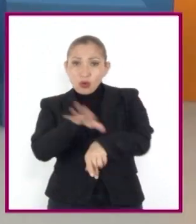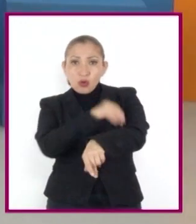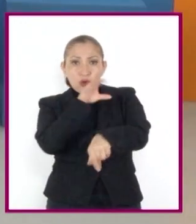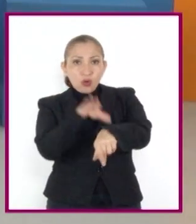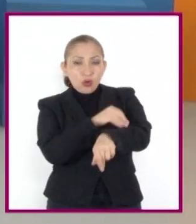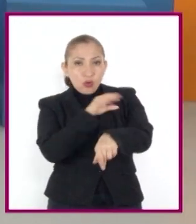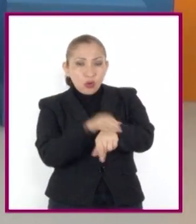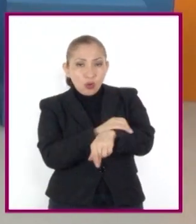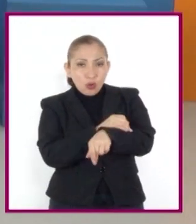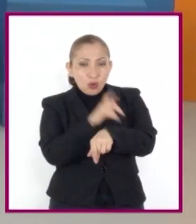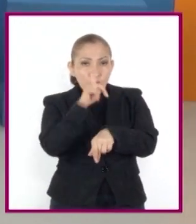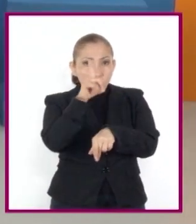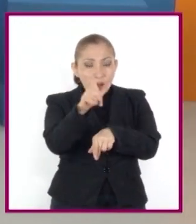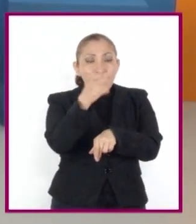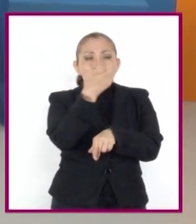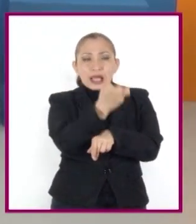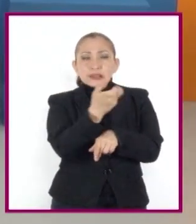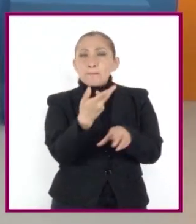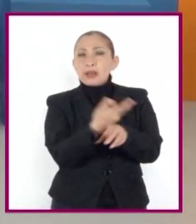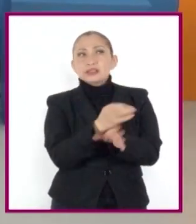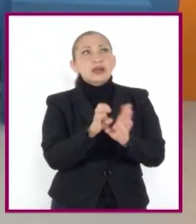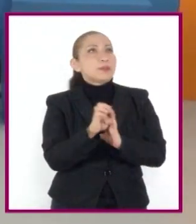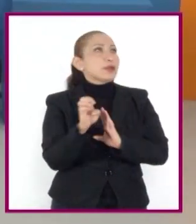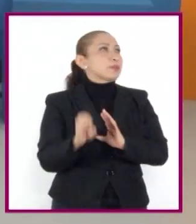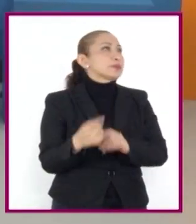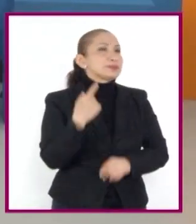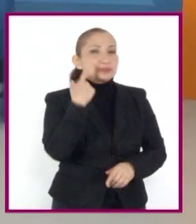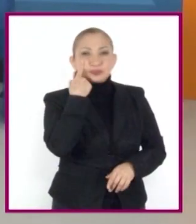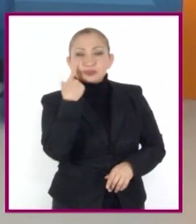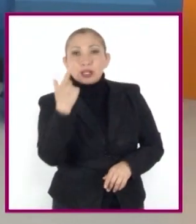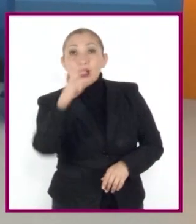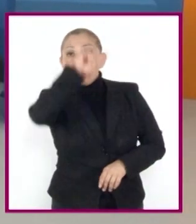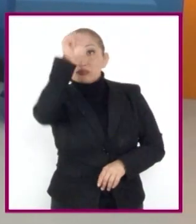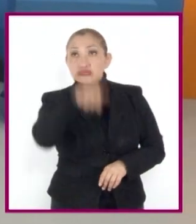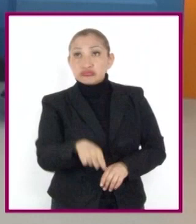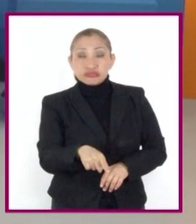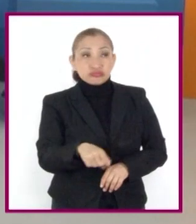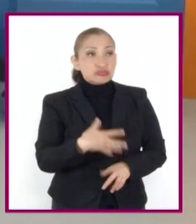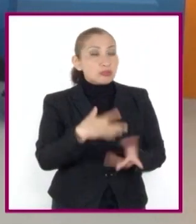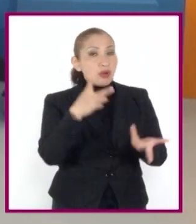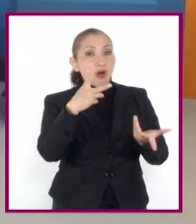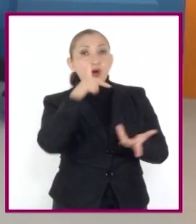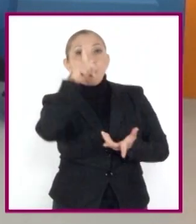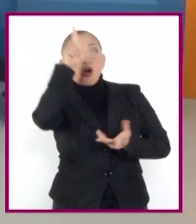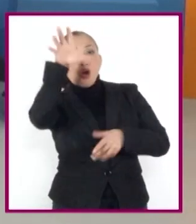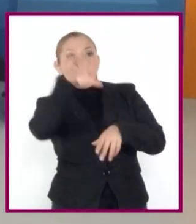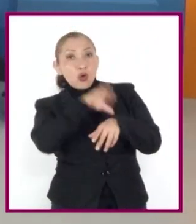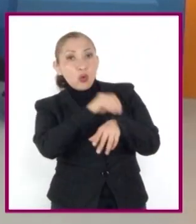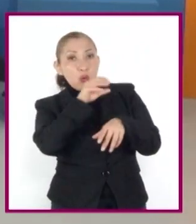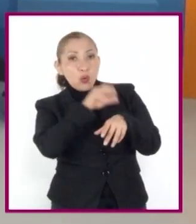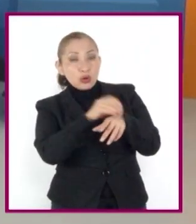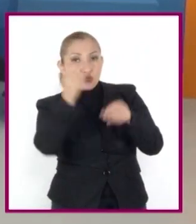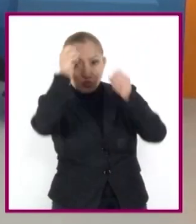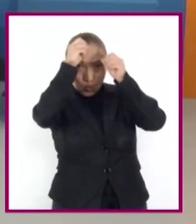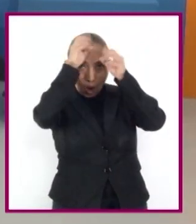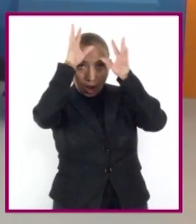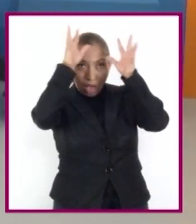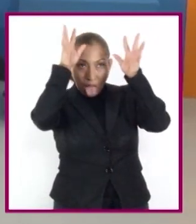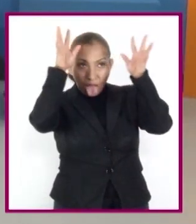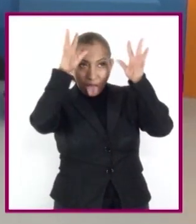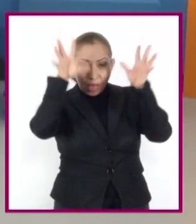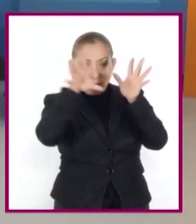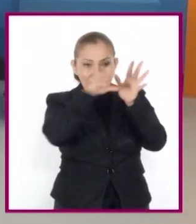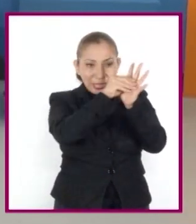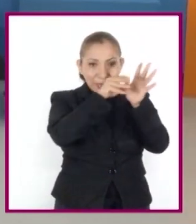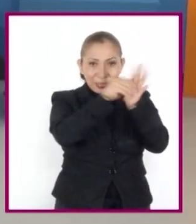eléctricas. Algunos de esos fenómenos son, por ejemplo, los rayos, la electricidad estática, entre otros